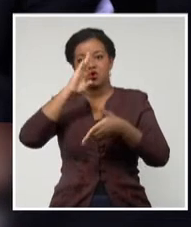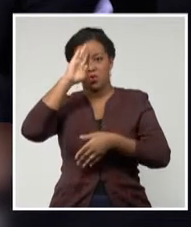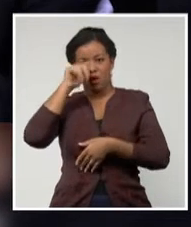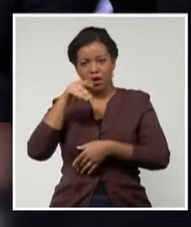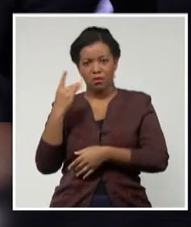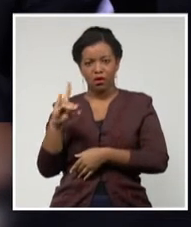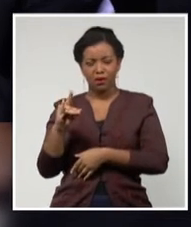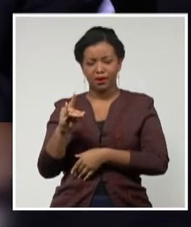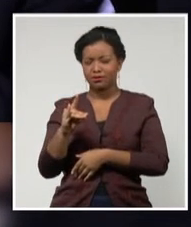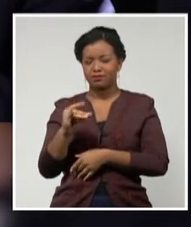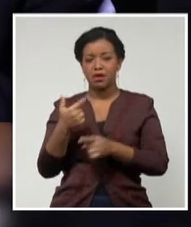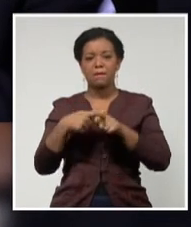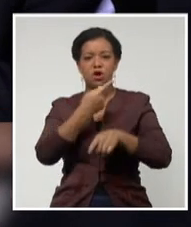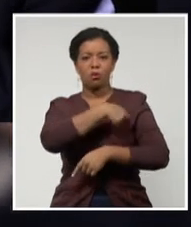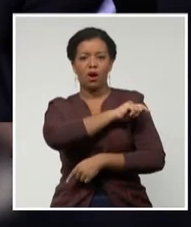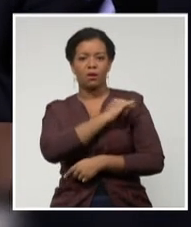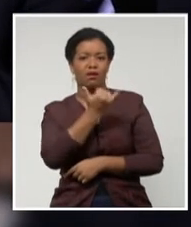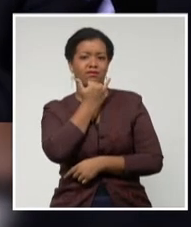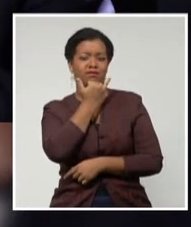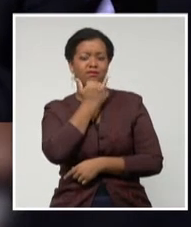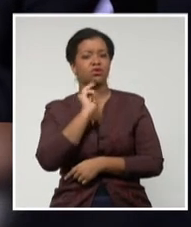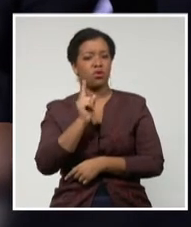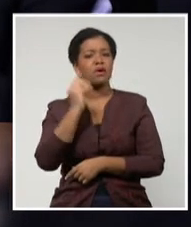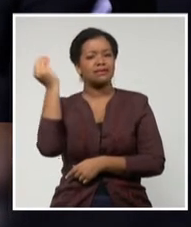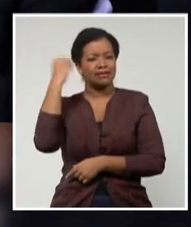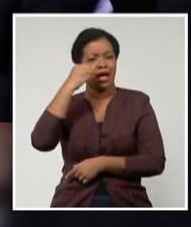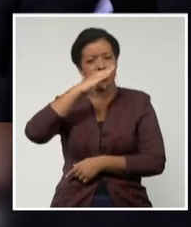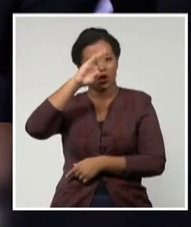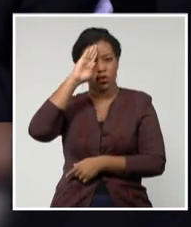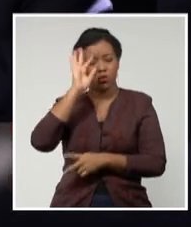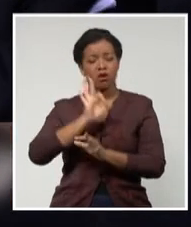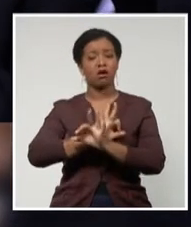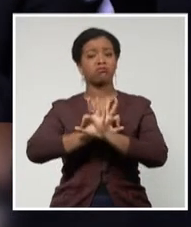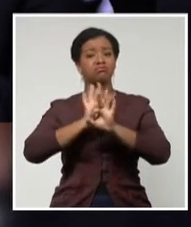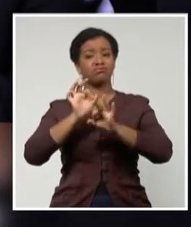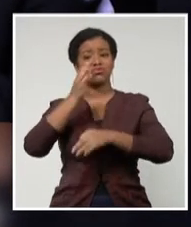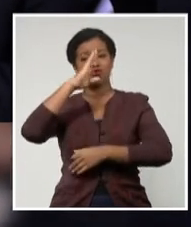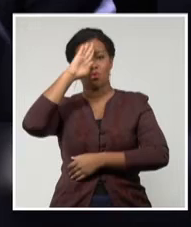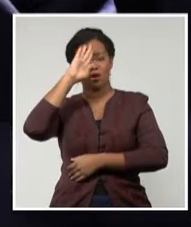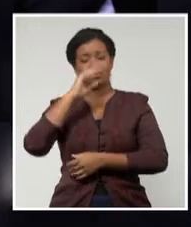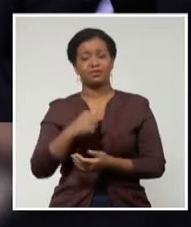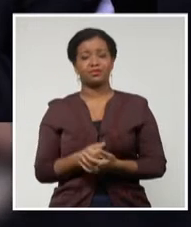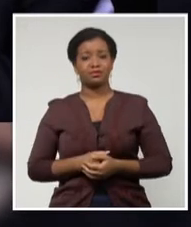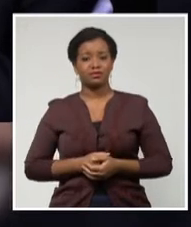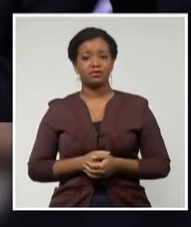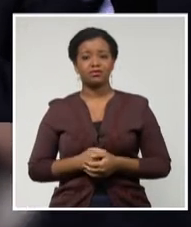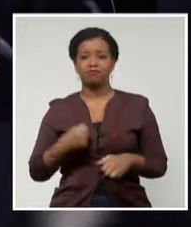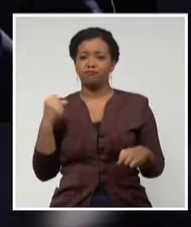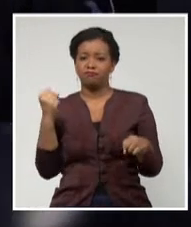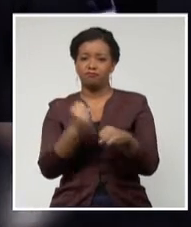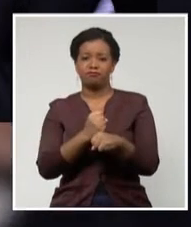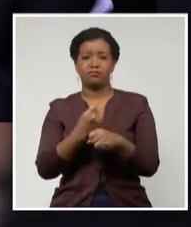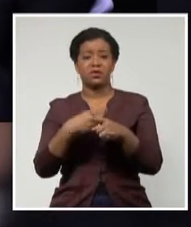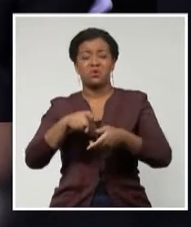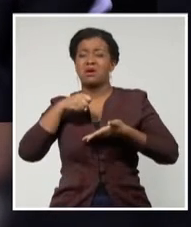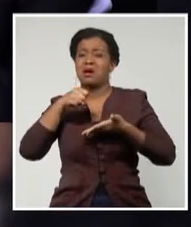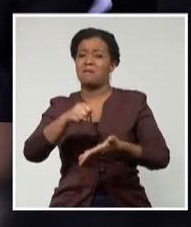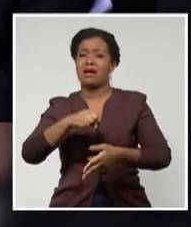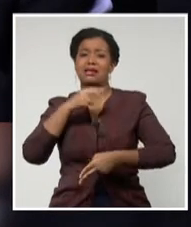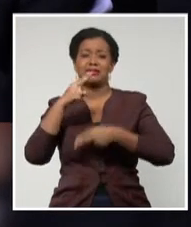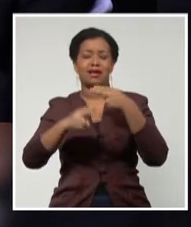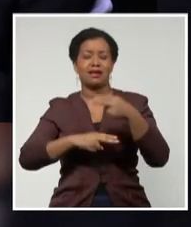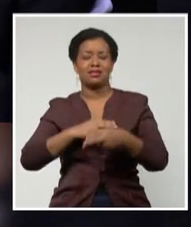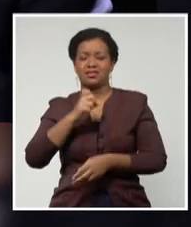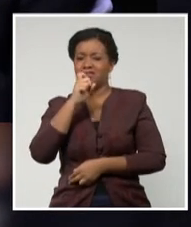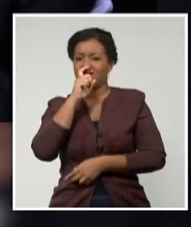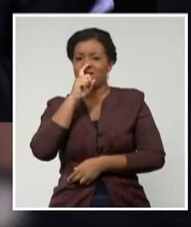pueblo boliviano no se deja engañar. El prestigio de los profesionales cubanos en Bolivia está intacto. a pesar de una campaña feroz por todos